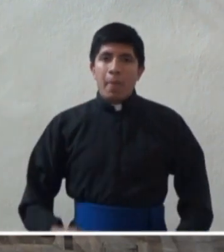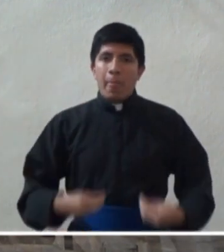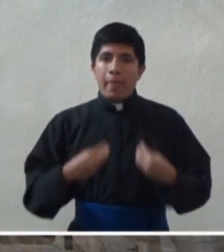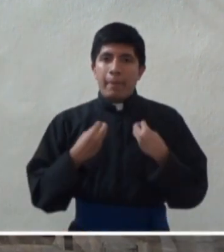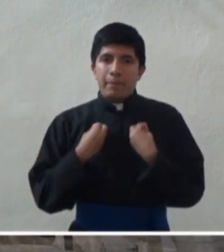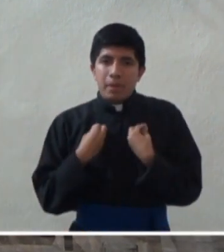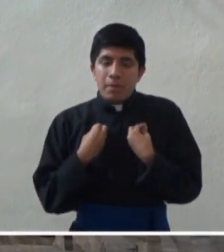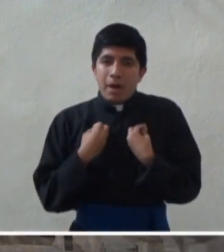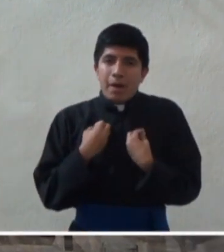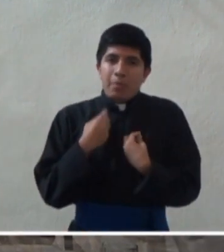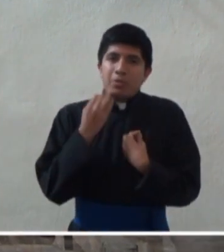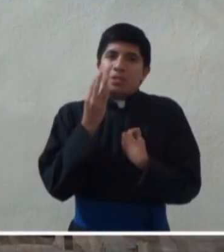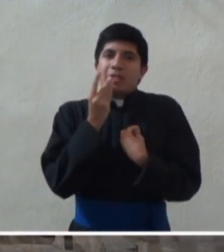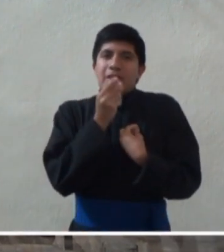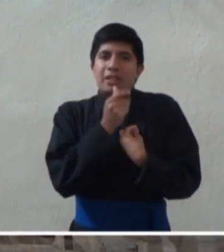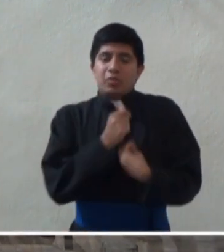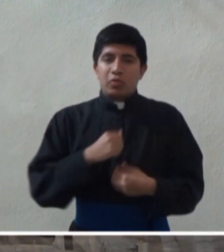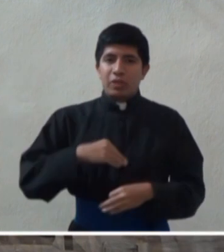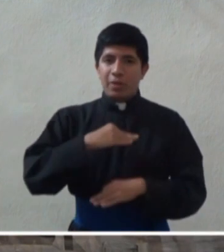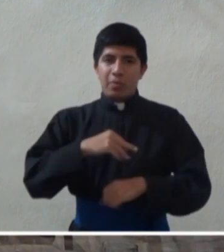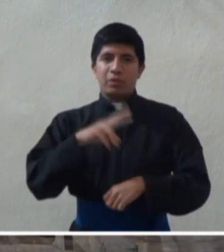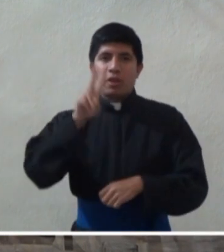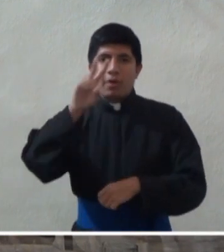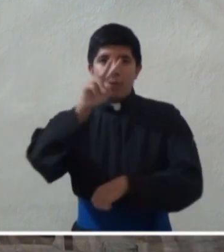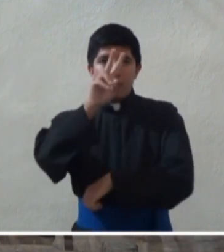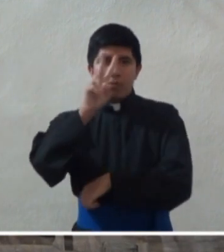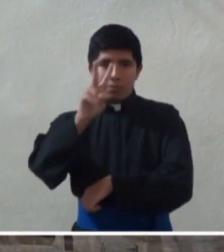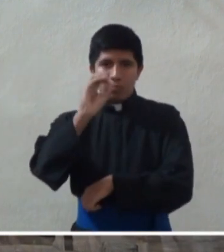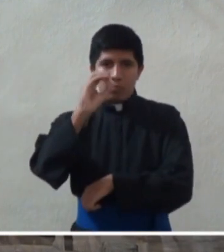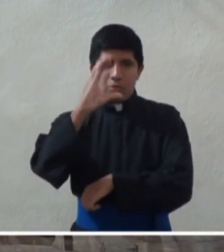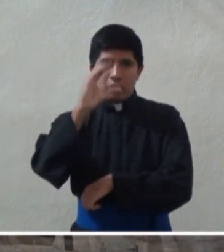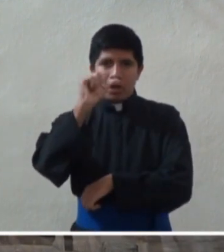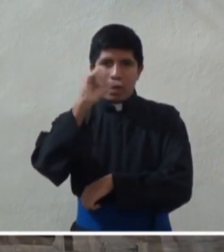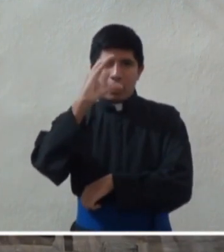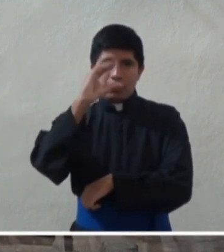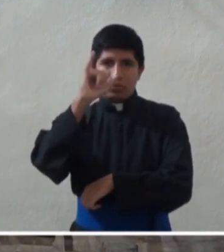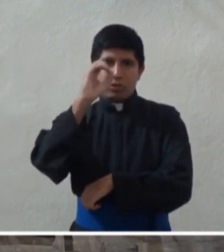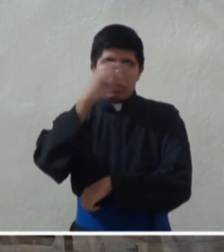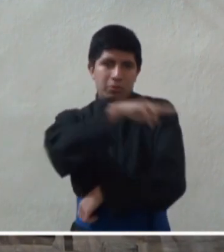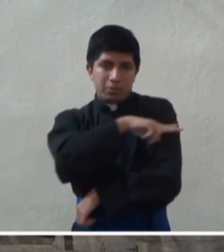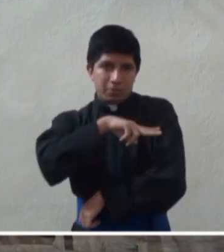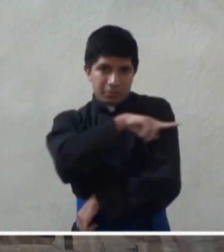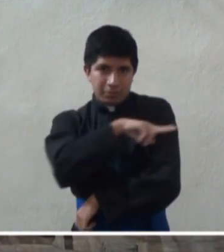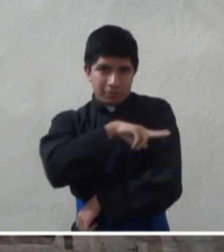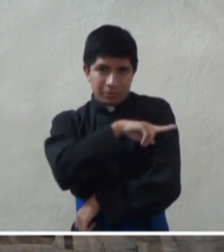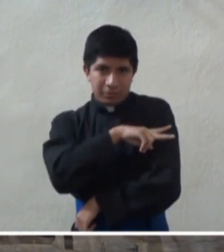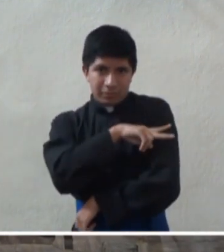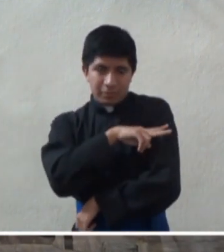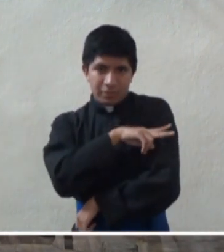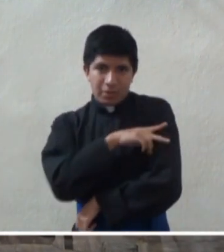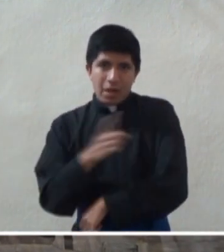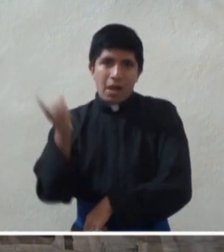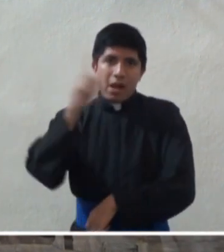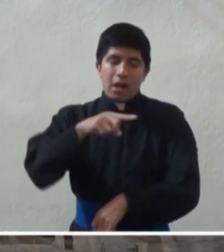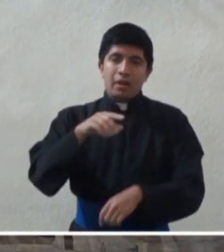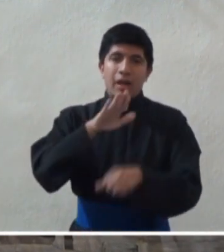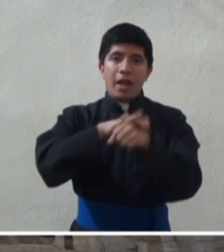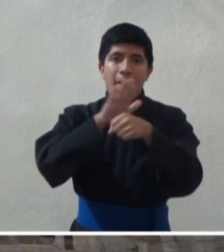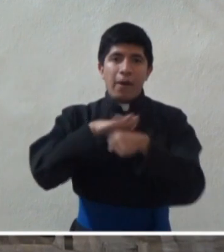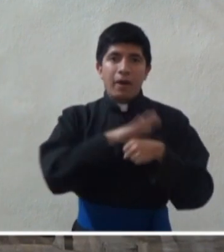vivamos y disfrutemos la vocación a la que hemos sido llamados. Si a mí Dios me ha llamado a la vida